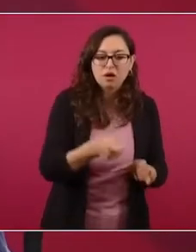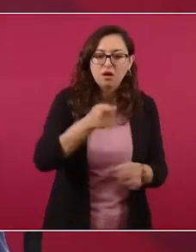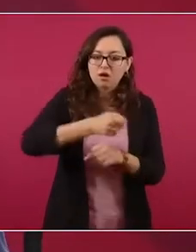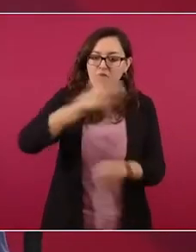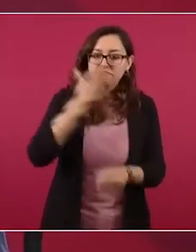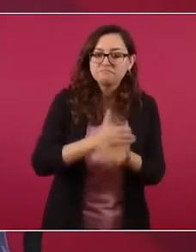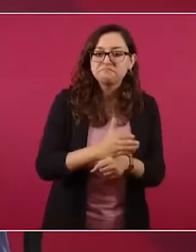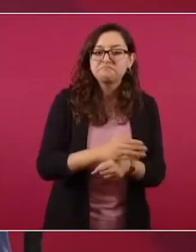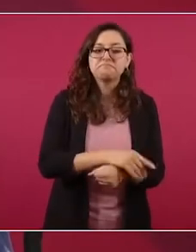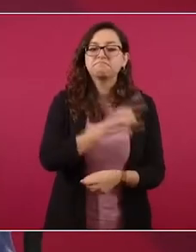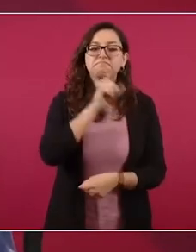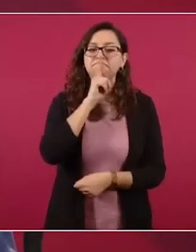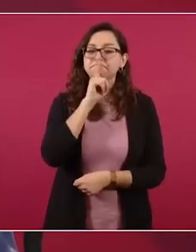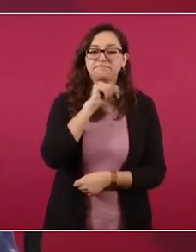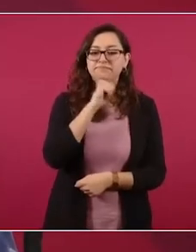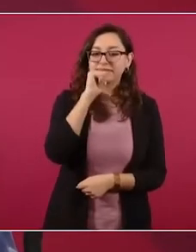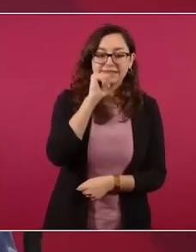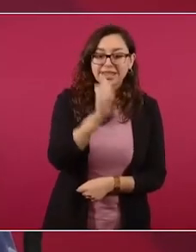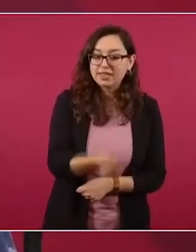Era